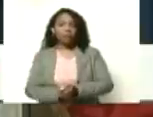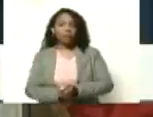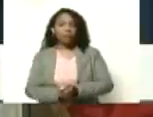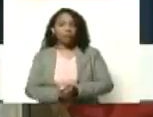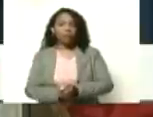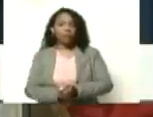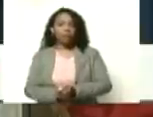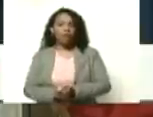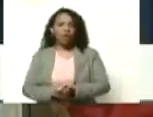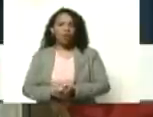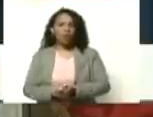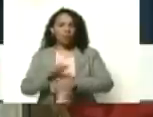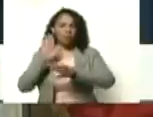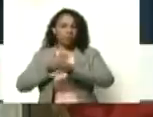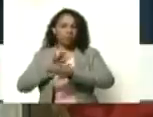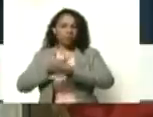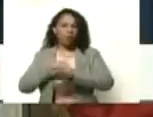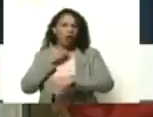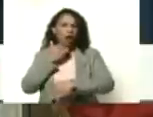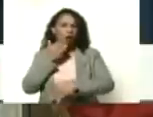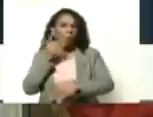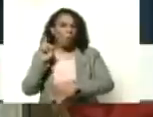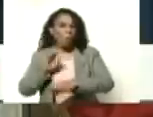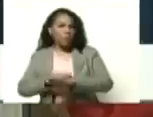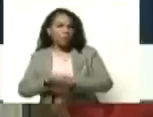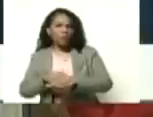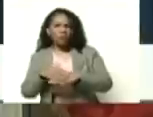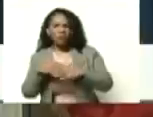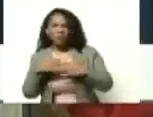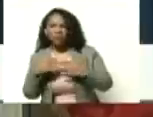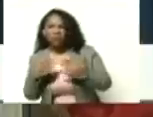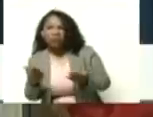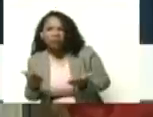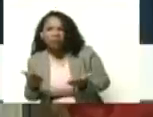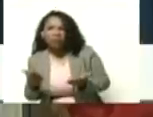por algo verdad qué será